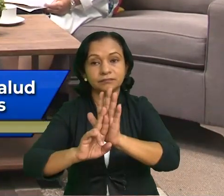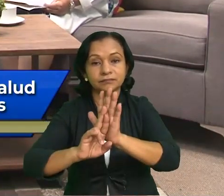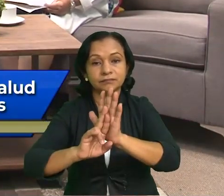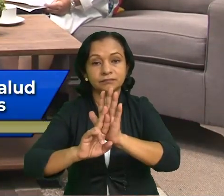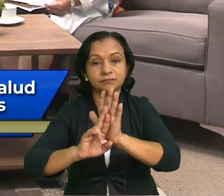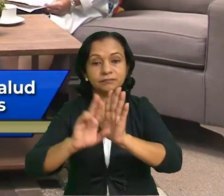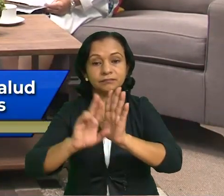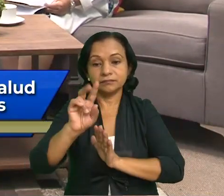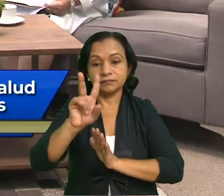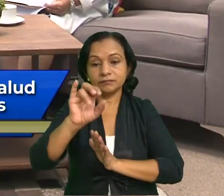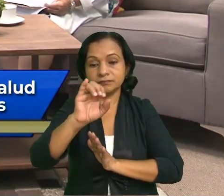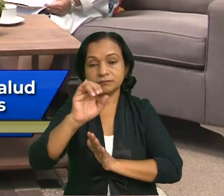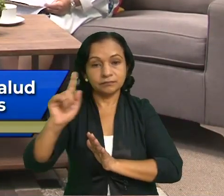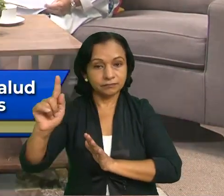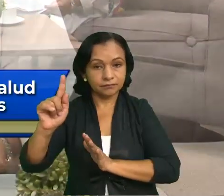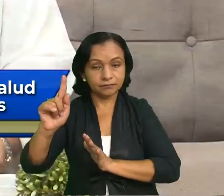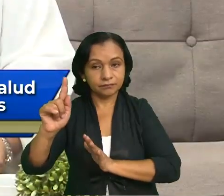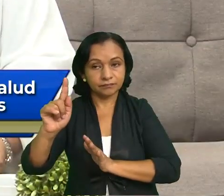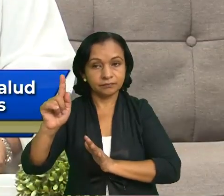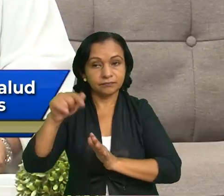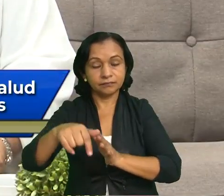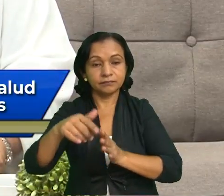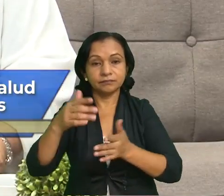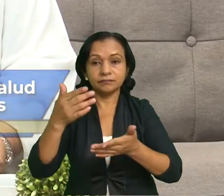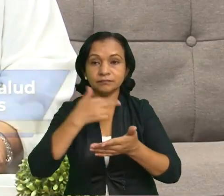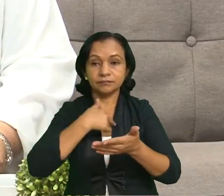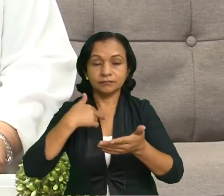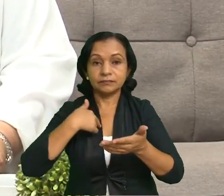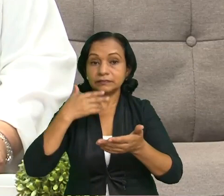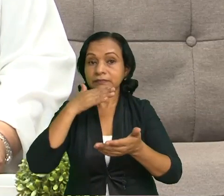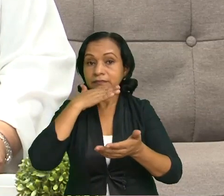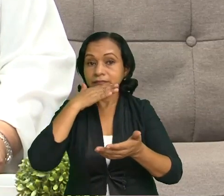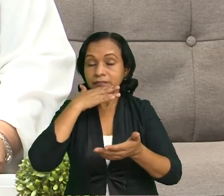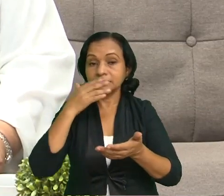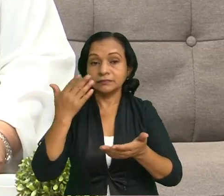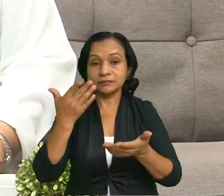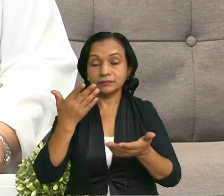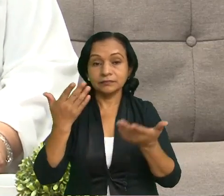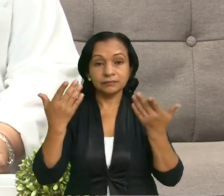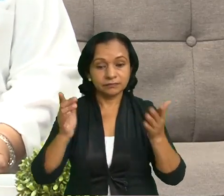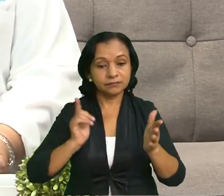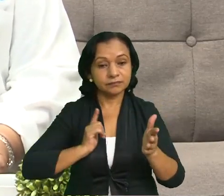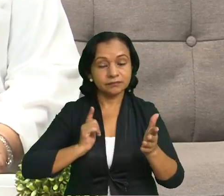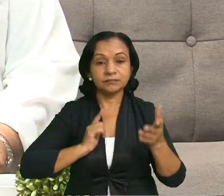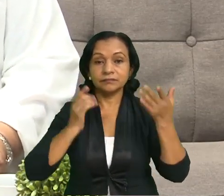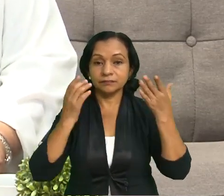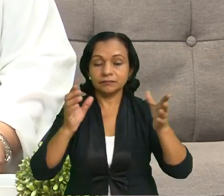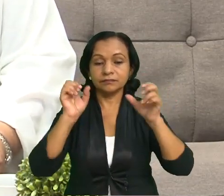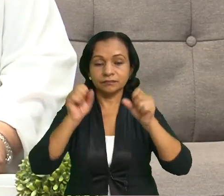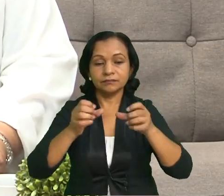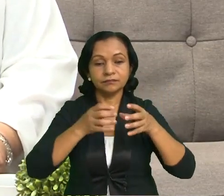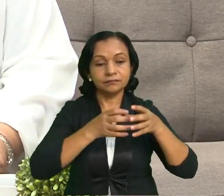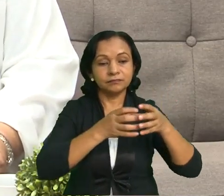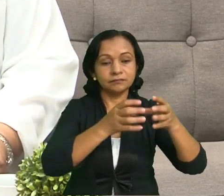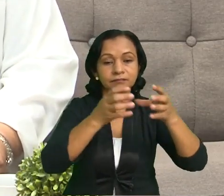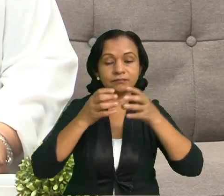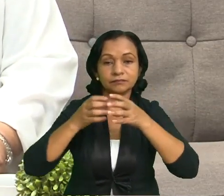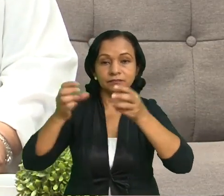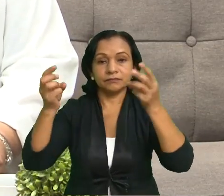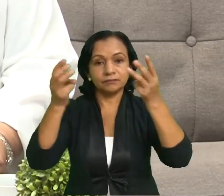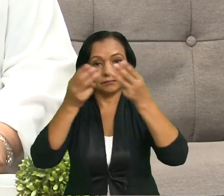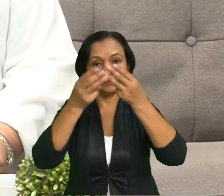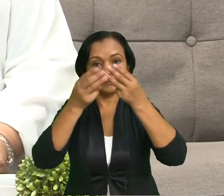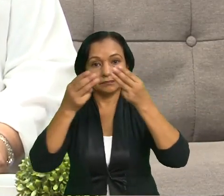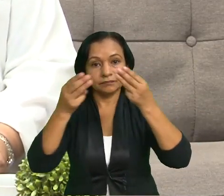kobe y ahora lo estamos viendo a esta situación de emergencia no en que tiene condiciones para poder movilizarse con equipos de esta magnitud